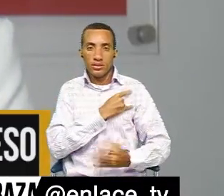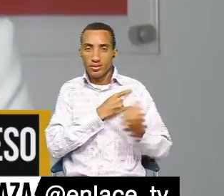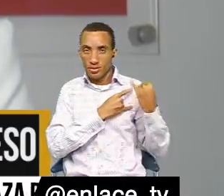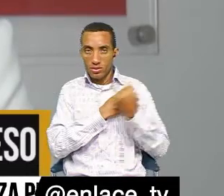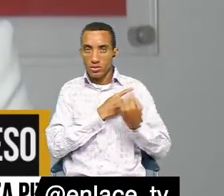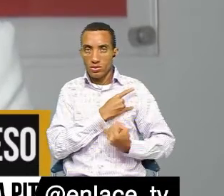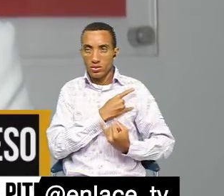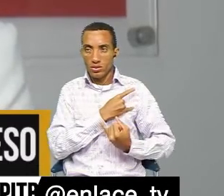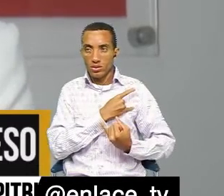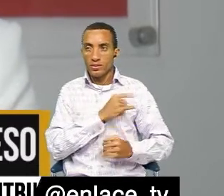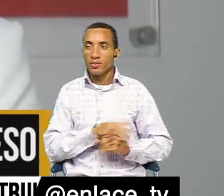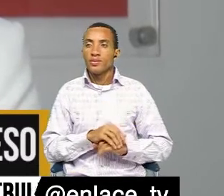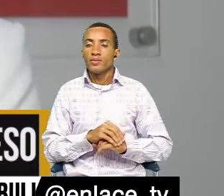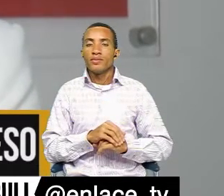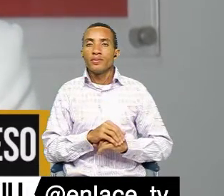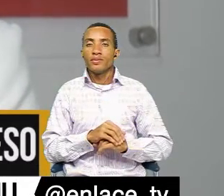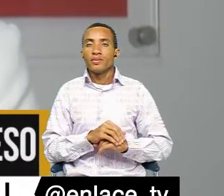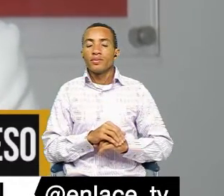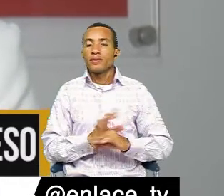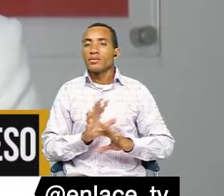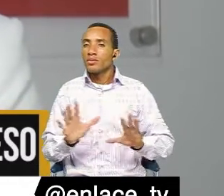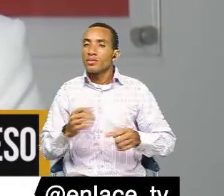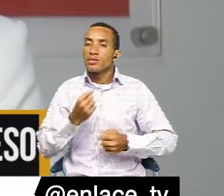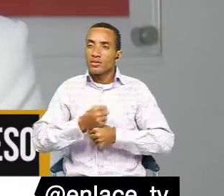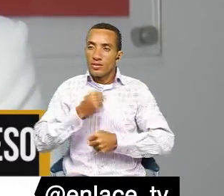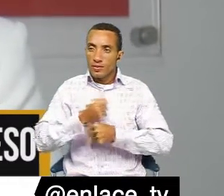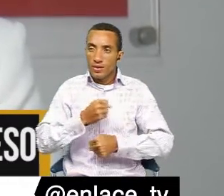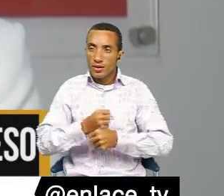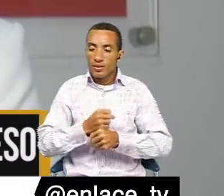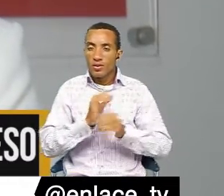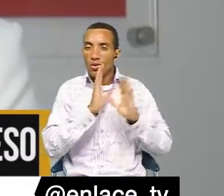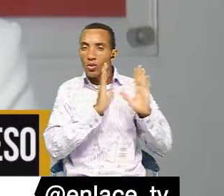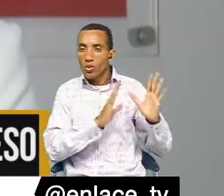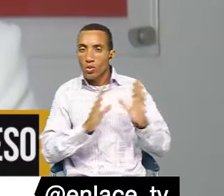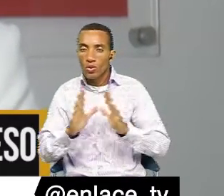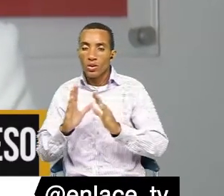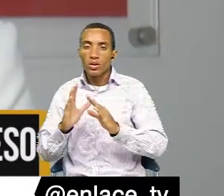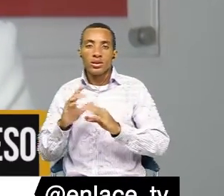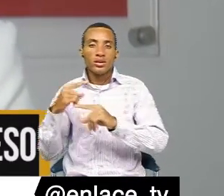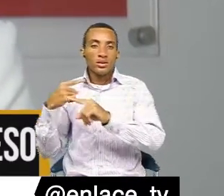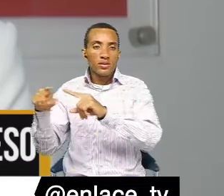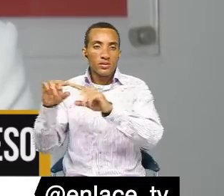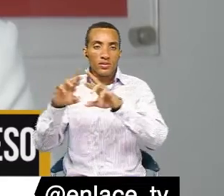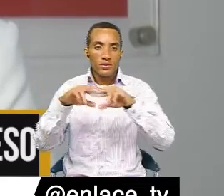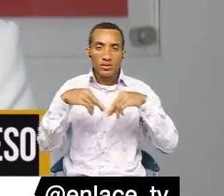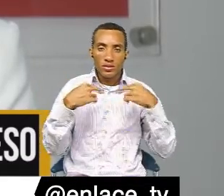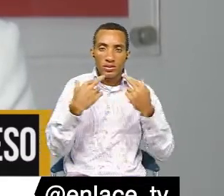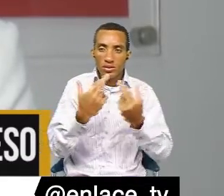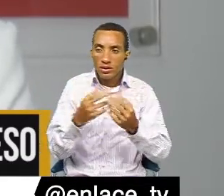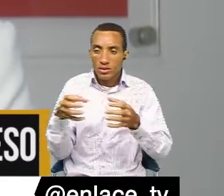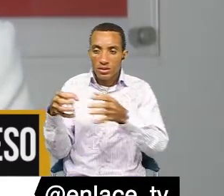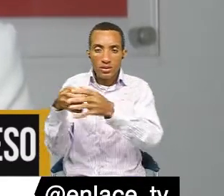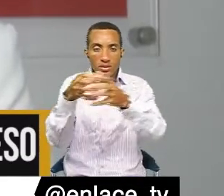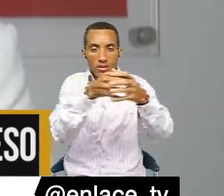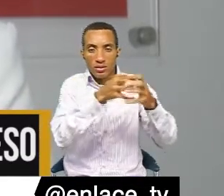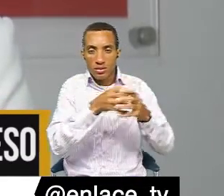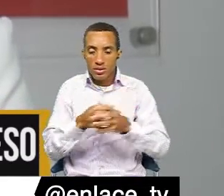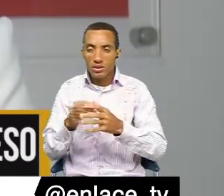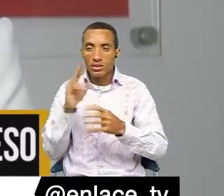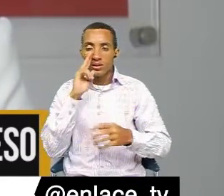que en un trabajo coordinado con las diferentes mesas, tanto la municipal, la departamental, la